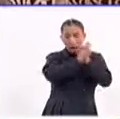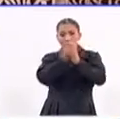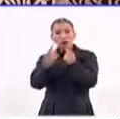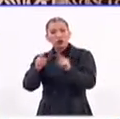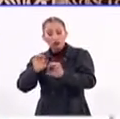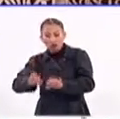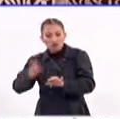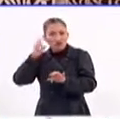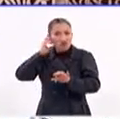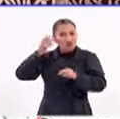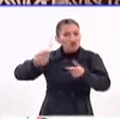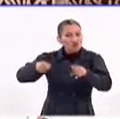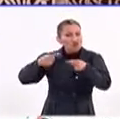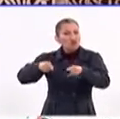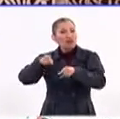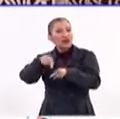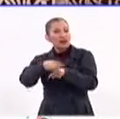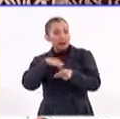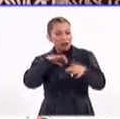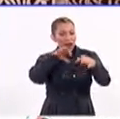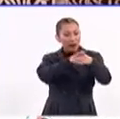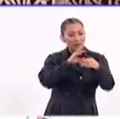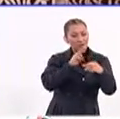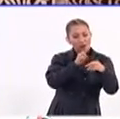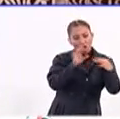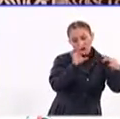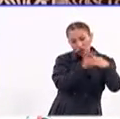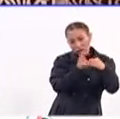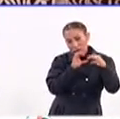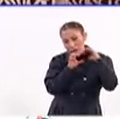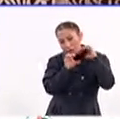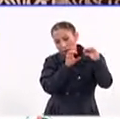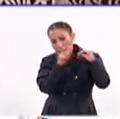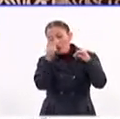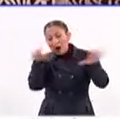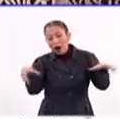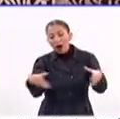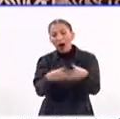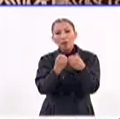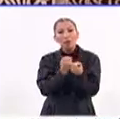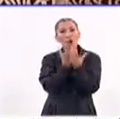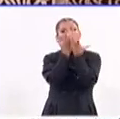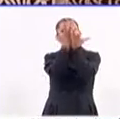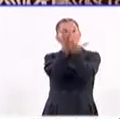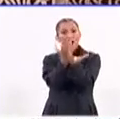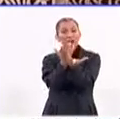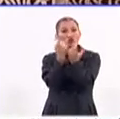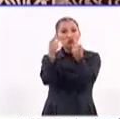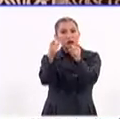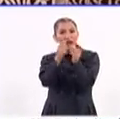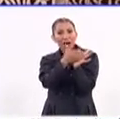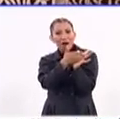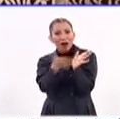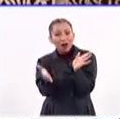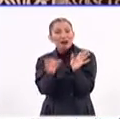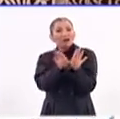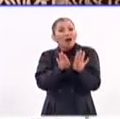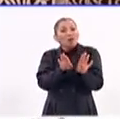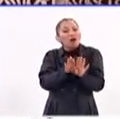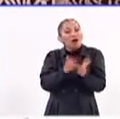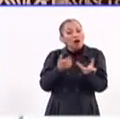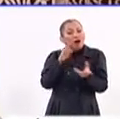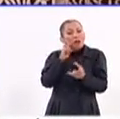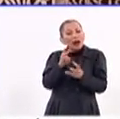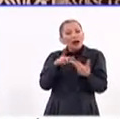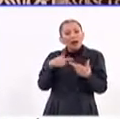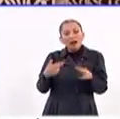música electroacústica y luego a trabajar con la voz y con el lenguaje para crear estos poemas sonoros, ¿no? Y cómo ha